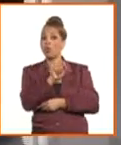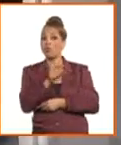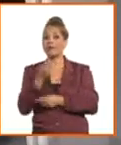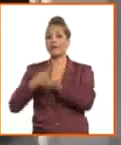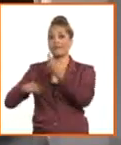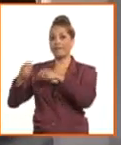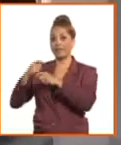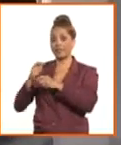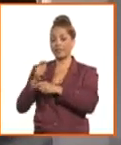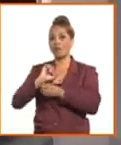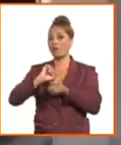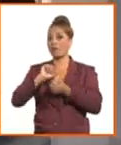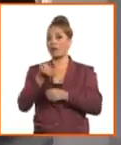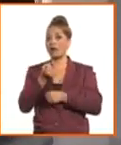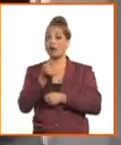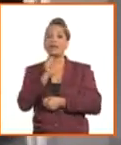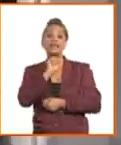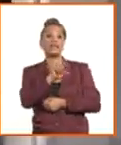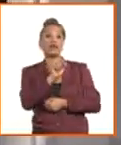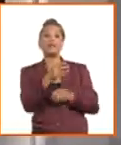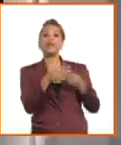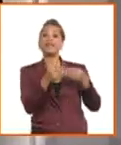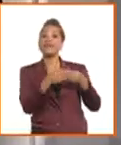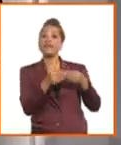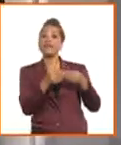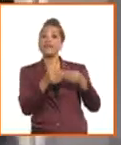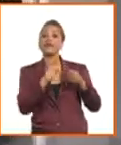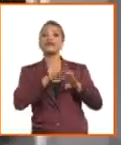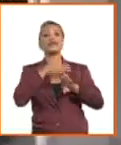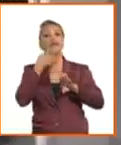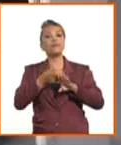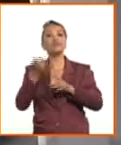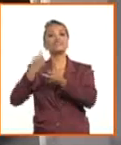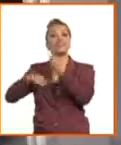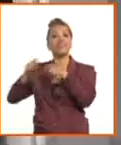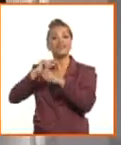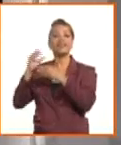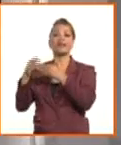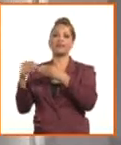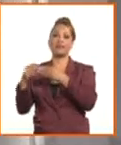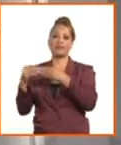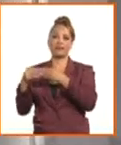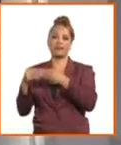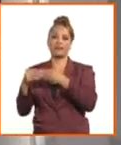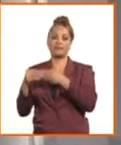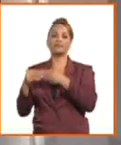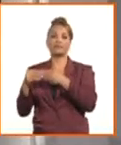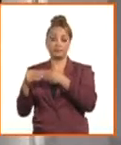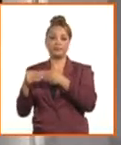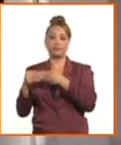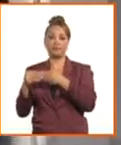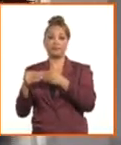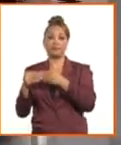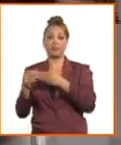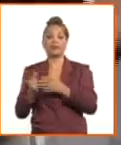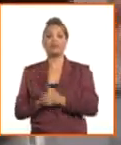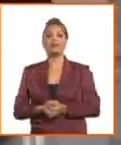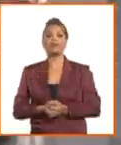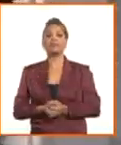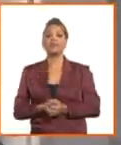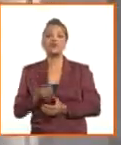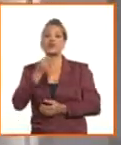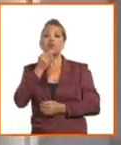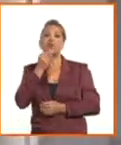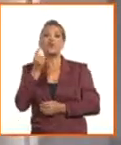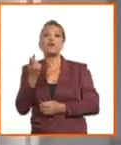sea, que se compre divisa y se venda divisa. Con determinadas salvaguardas en la venta, por lo que ya expliqué, porque no podemos drenar